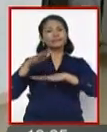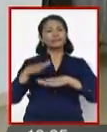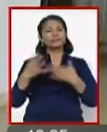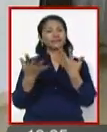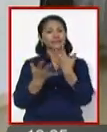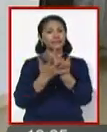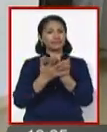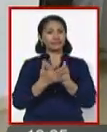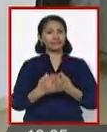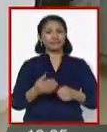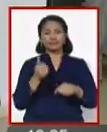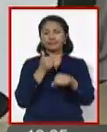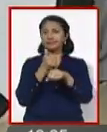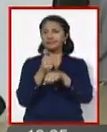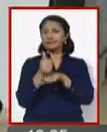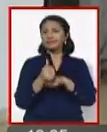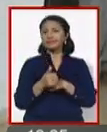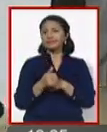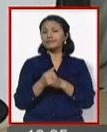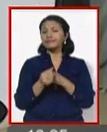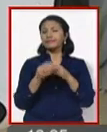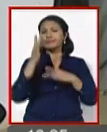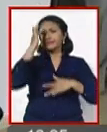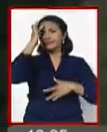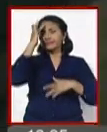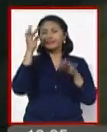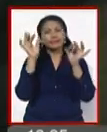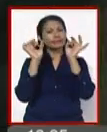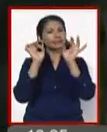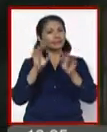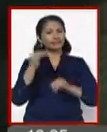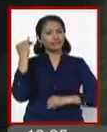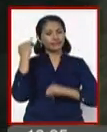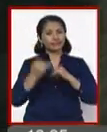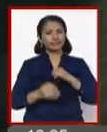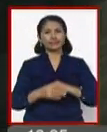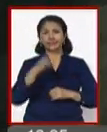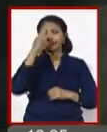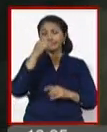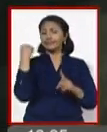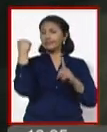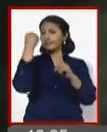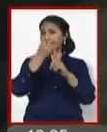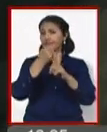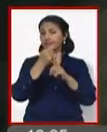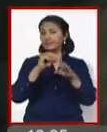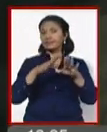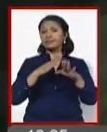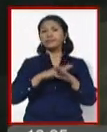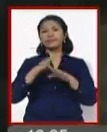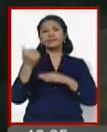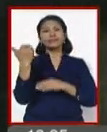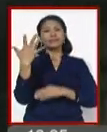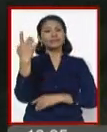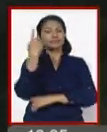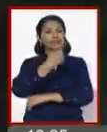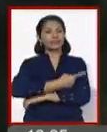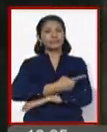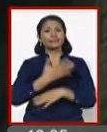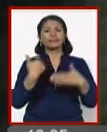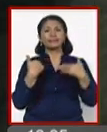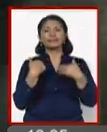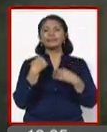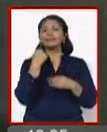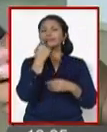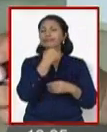con detención preventiva, imputándola por el delito de lesiones graves y gravísimas. La última vez que el hombre fue golpeado, terminó con 15 días de impedimento, ya que